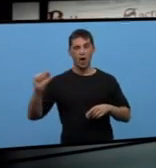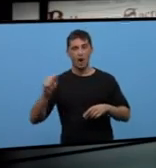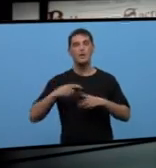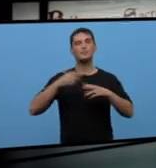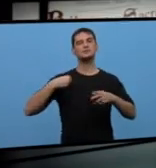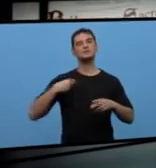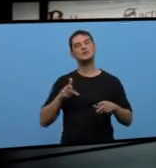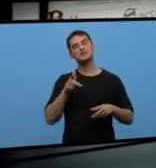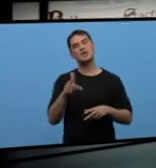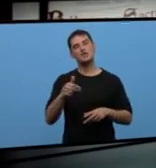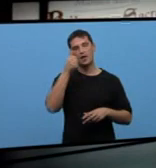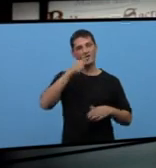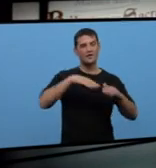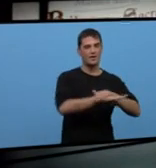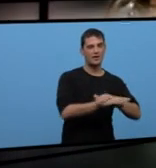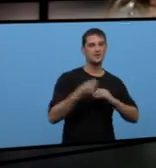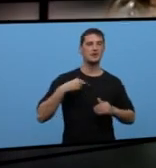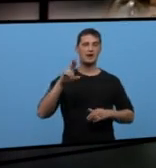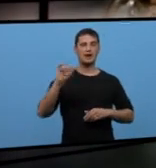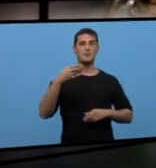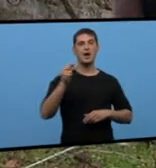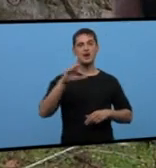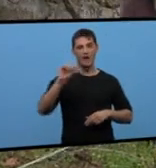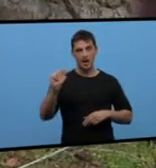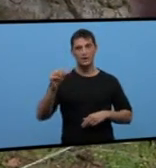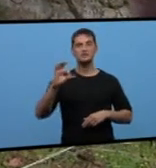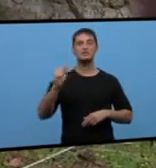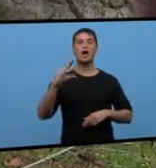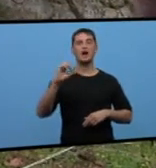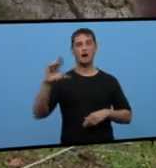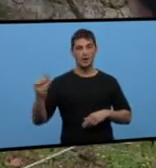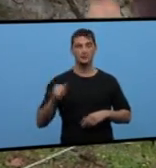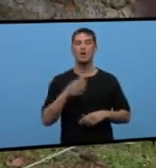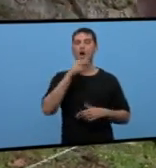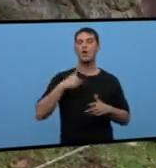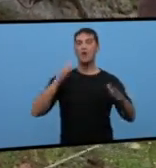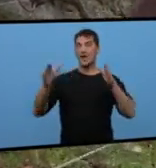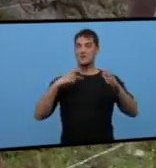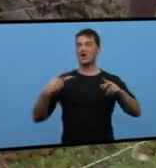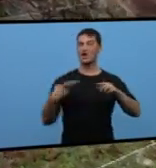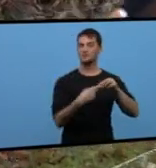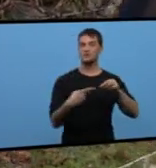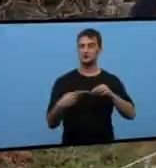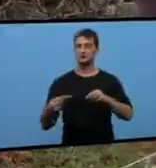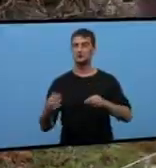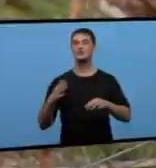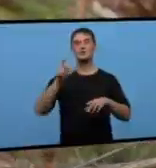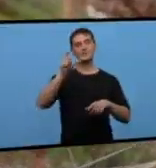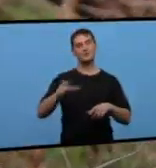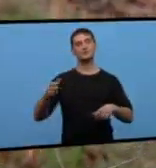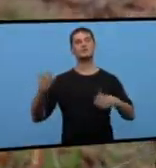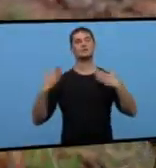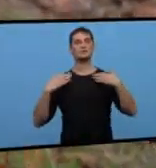viños da denominación de orixe Ribeira Sacra. É época de poda e Camilo, o propietario desta pequena adega de